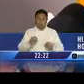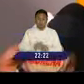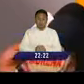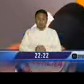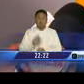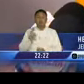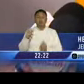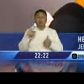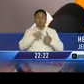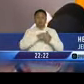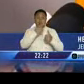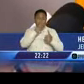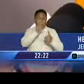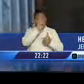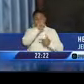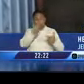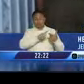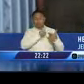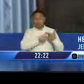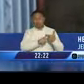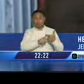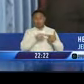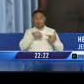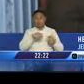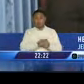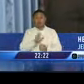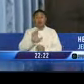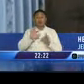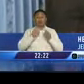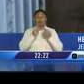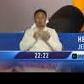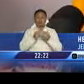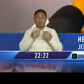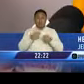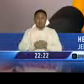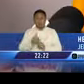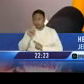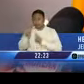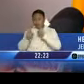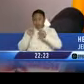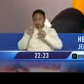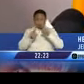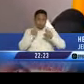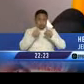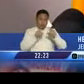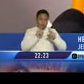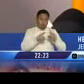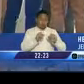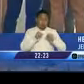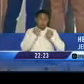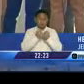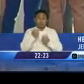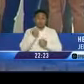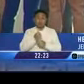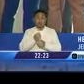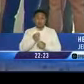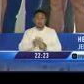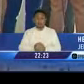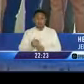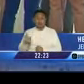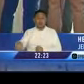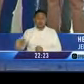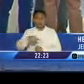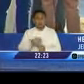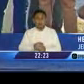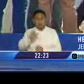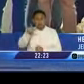punto, que ya es ya el abordaje a todo el entorno familiar de esta persona, al social y al laboral también. Y con toda la historia que puede haber